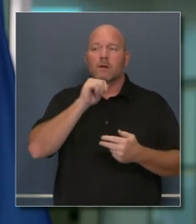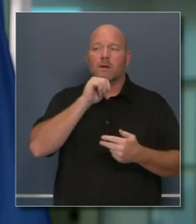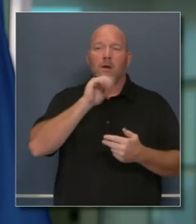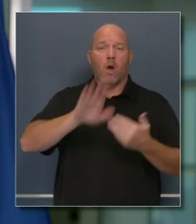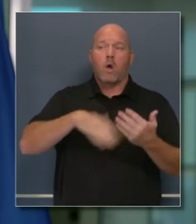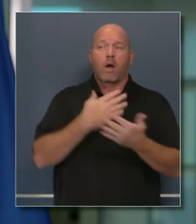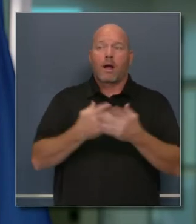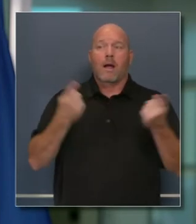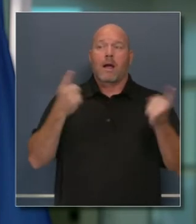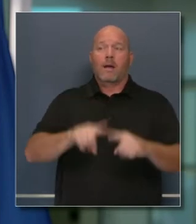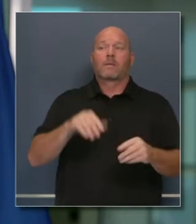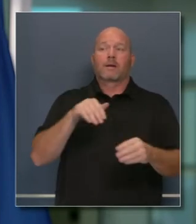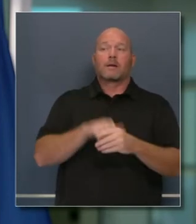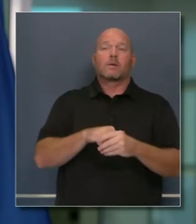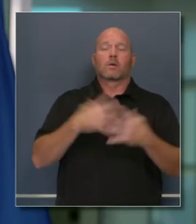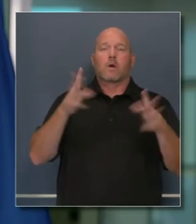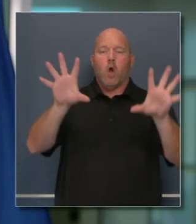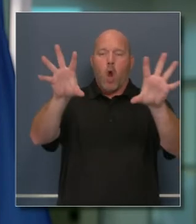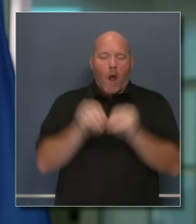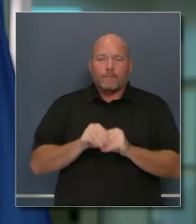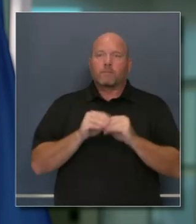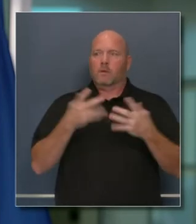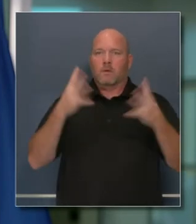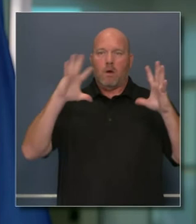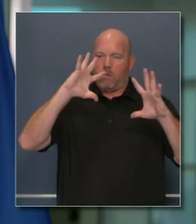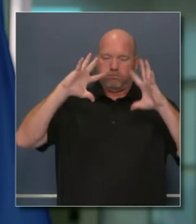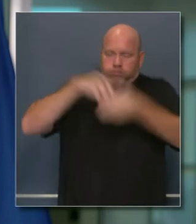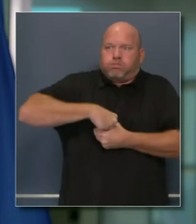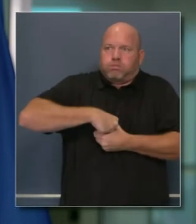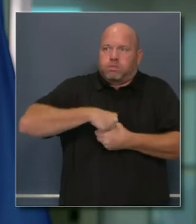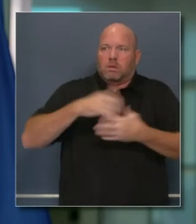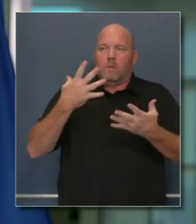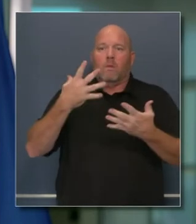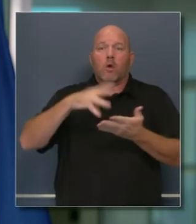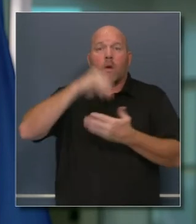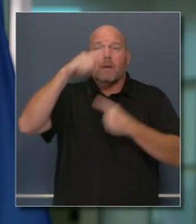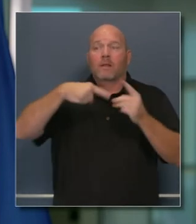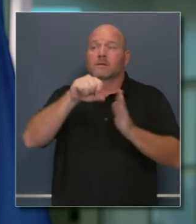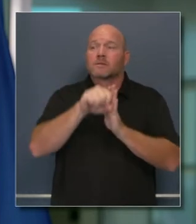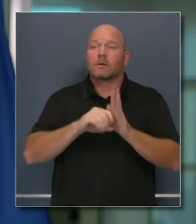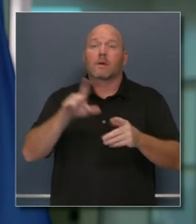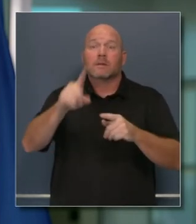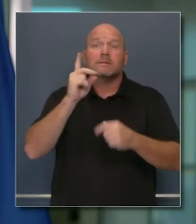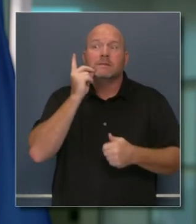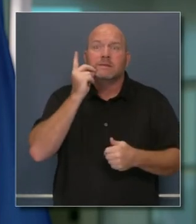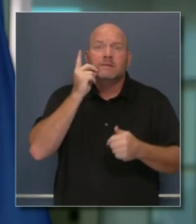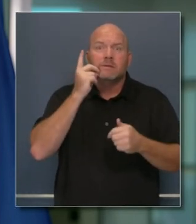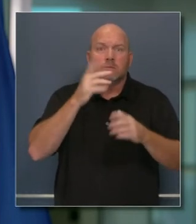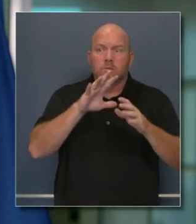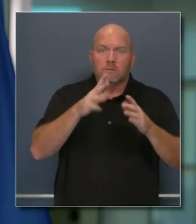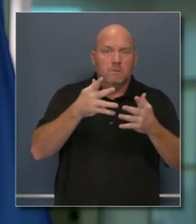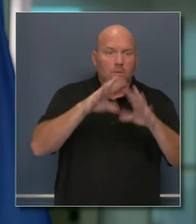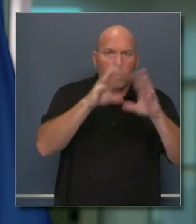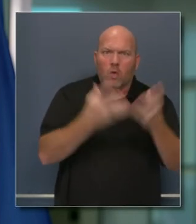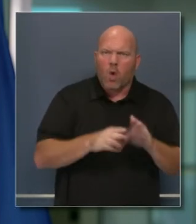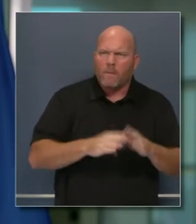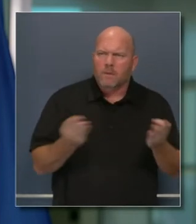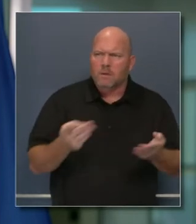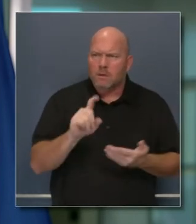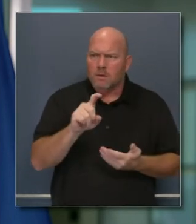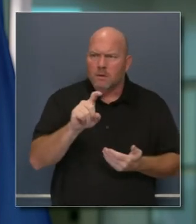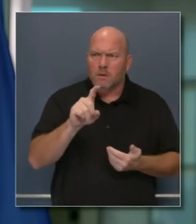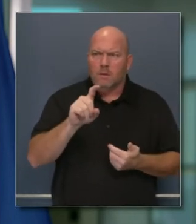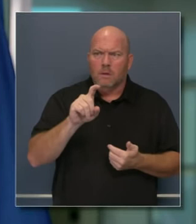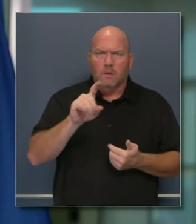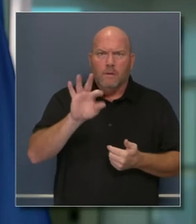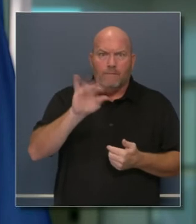esto no está sucediendo en un vacío, y lo que estamos viendo de otros estados, por ejemplo, Disney World se ha